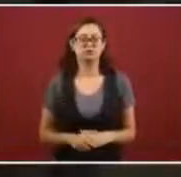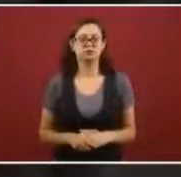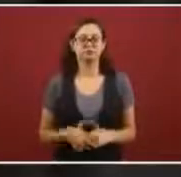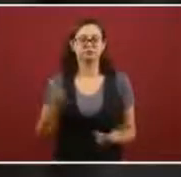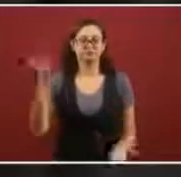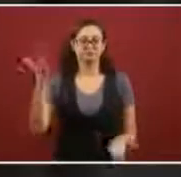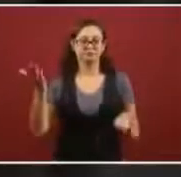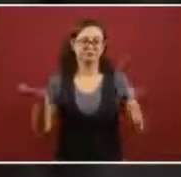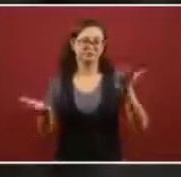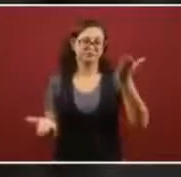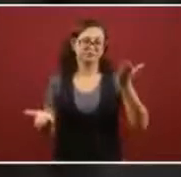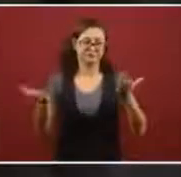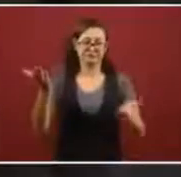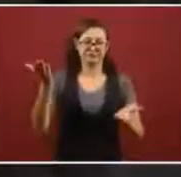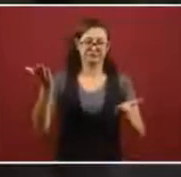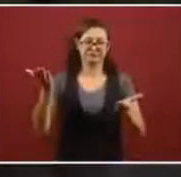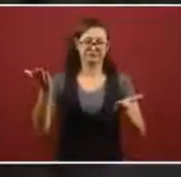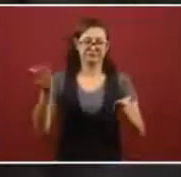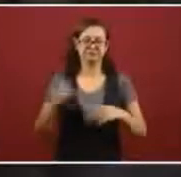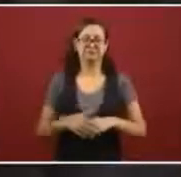Esa es la proporción.